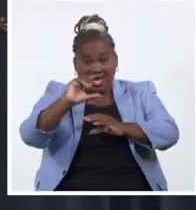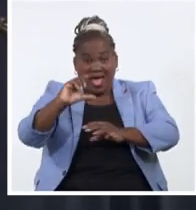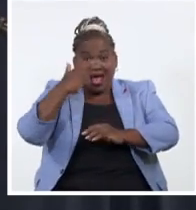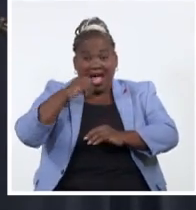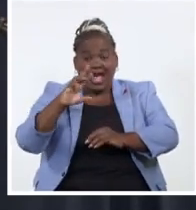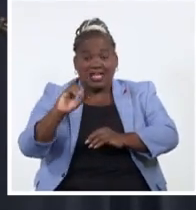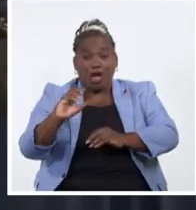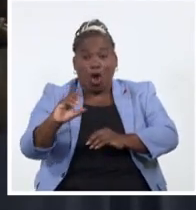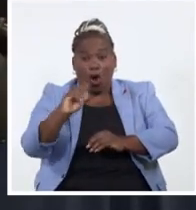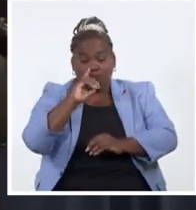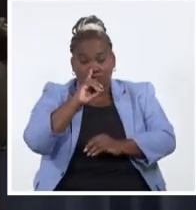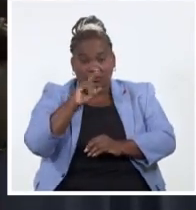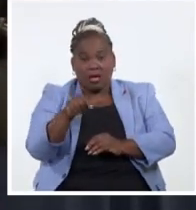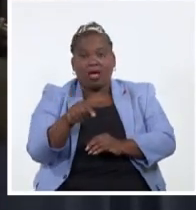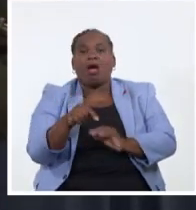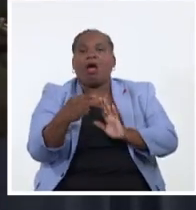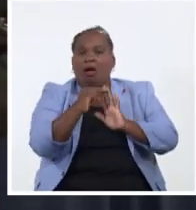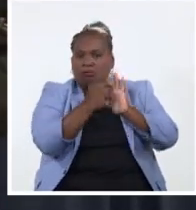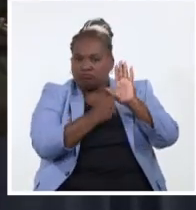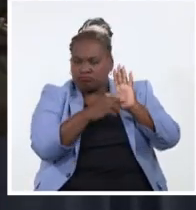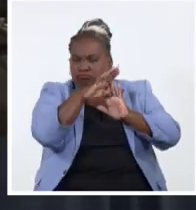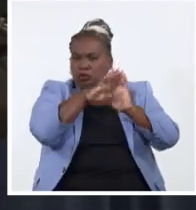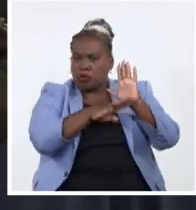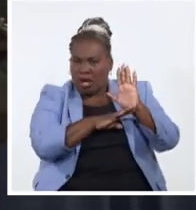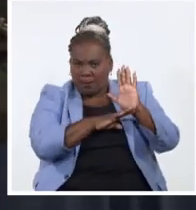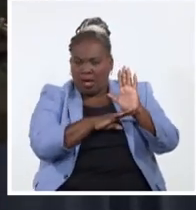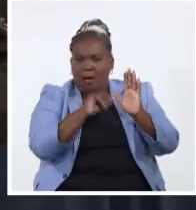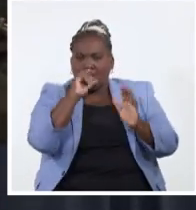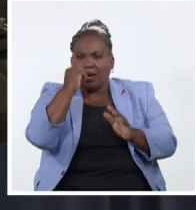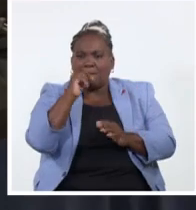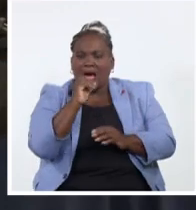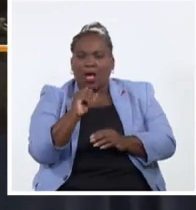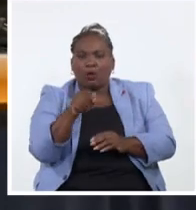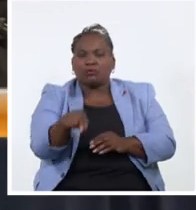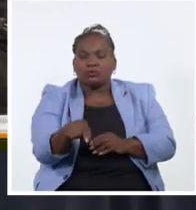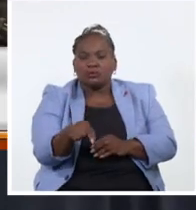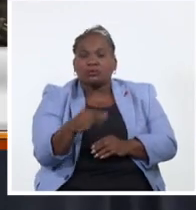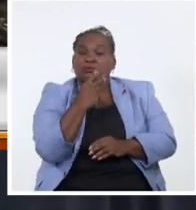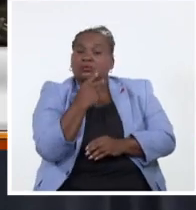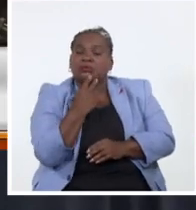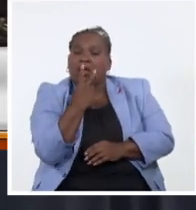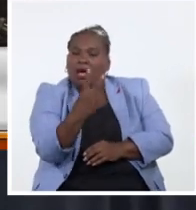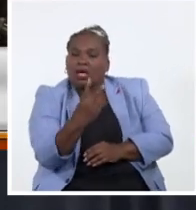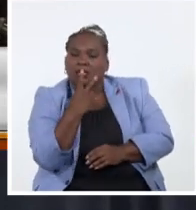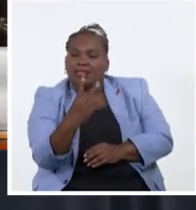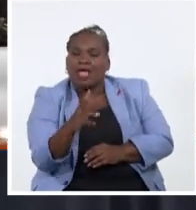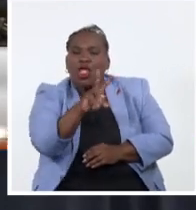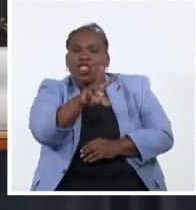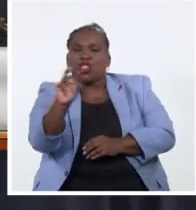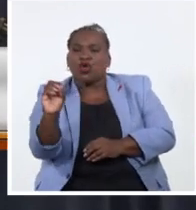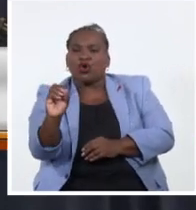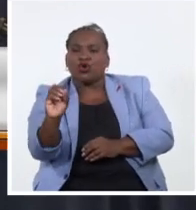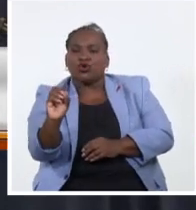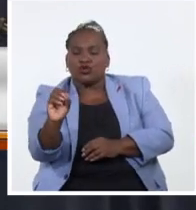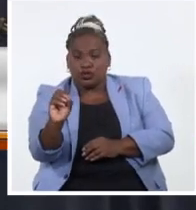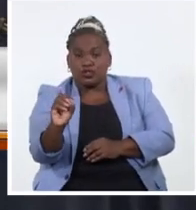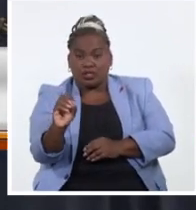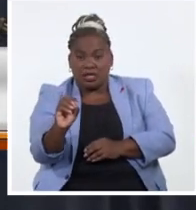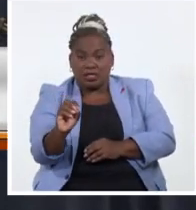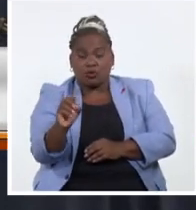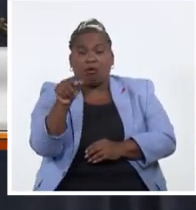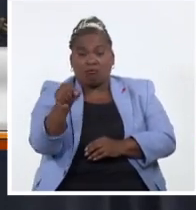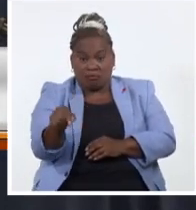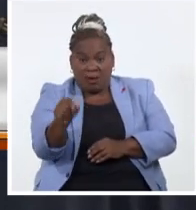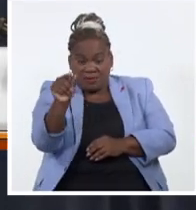programa con barbado ofertamos atender doscientos casos de uso de pie diabético